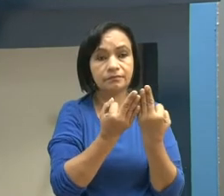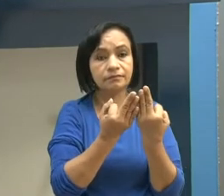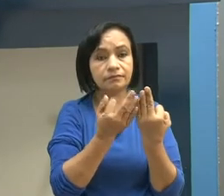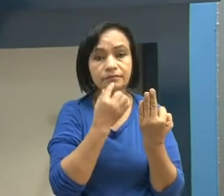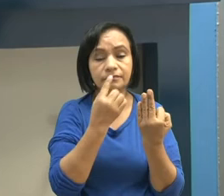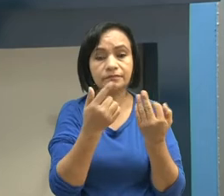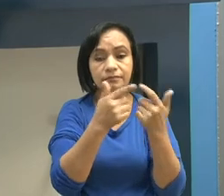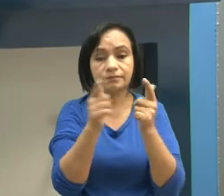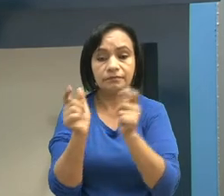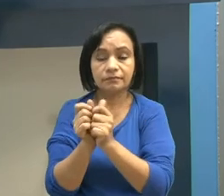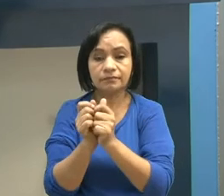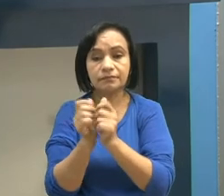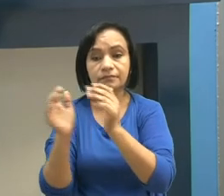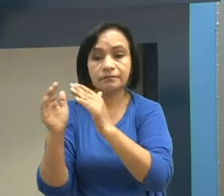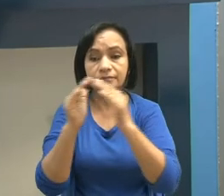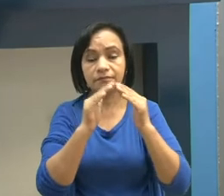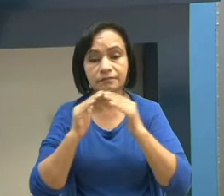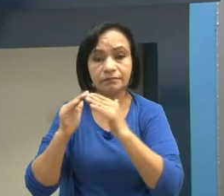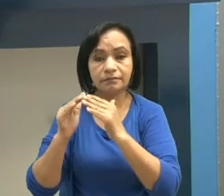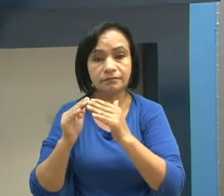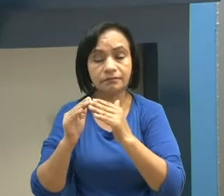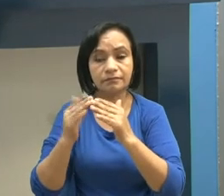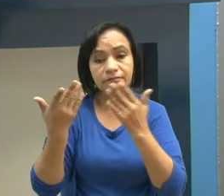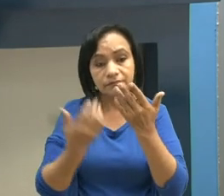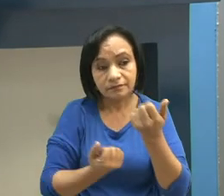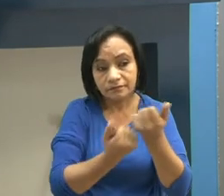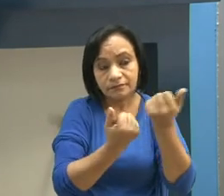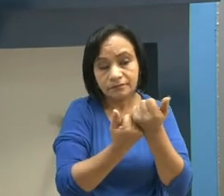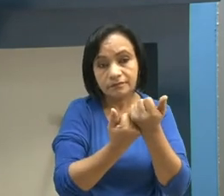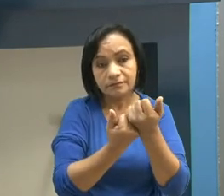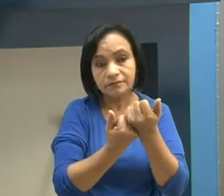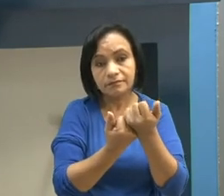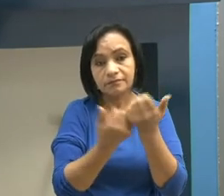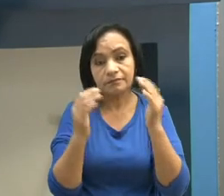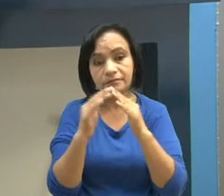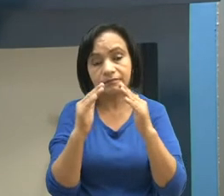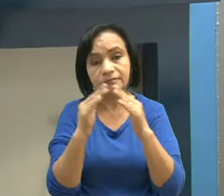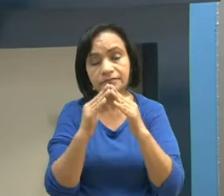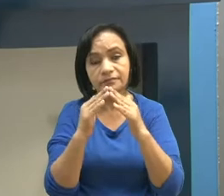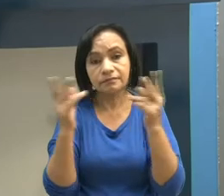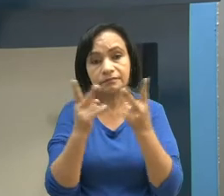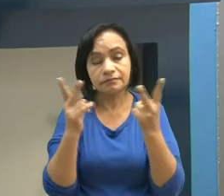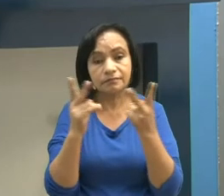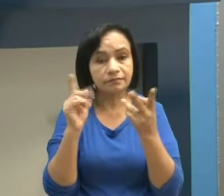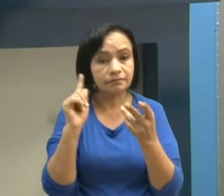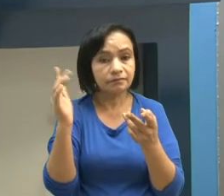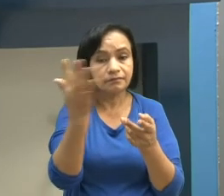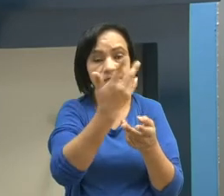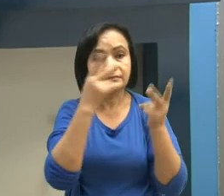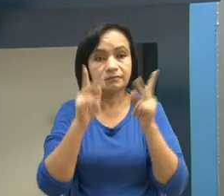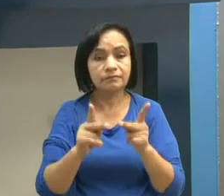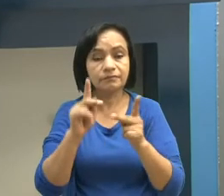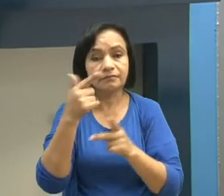están agrupadas en domiciliares y subsidiados. Domiciliar es la casa general donde vivimos nosotros, ¿no? La casa popular. Ahí